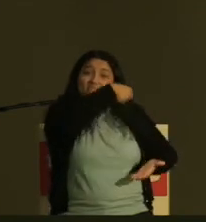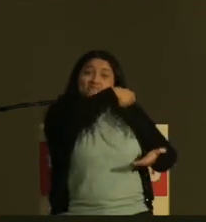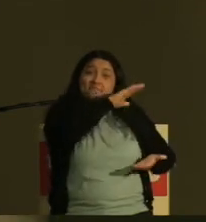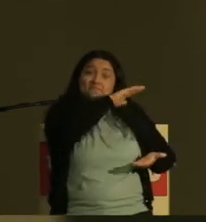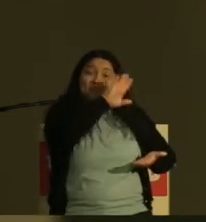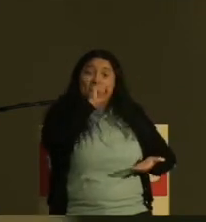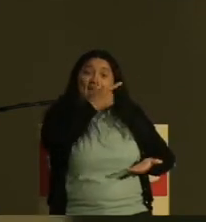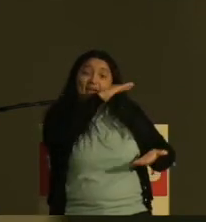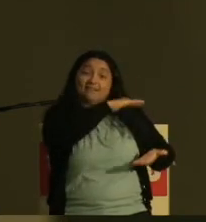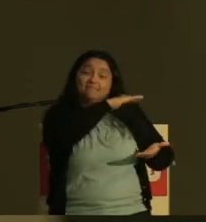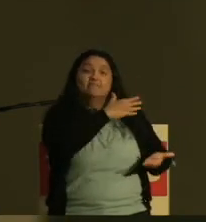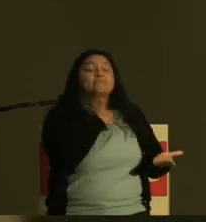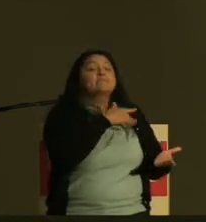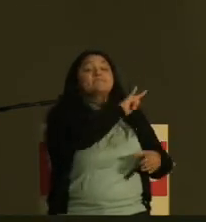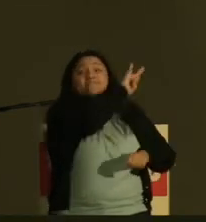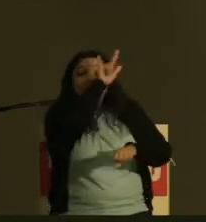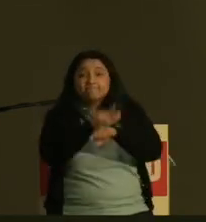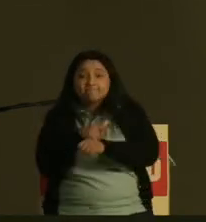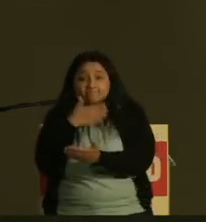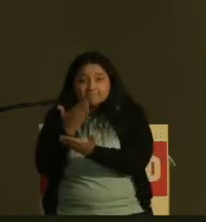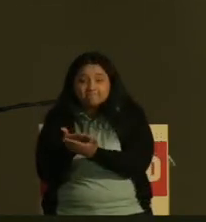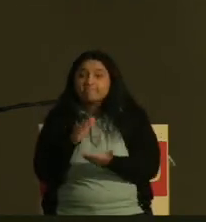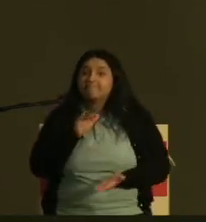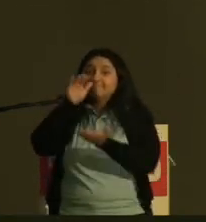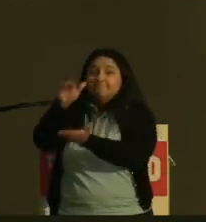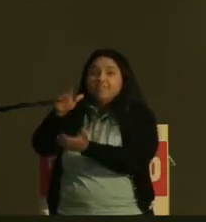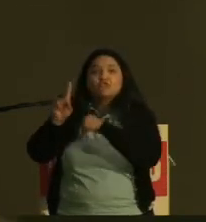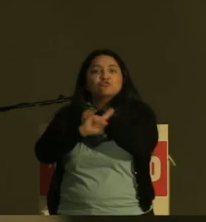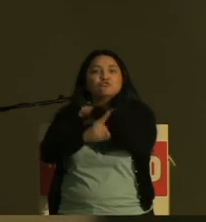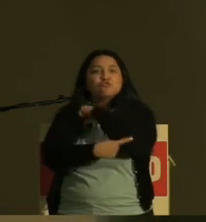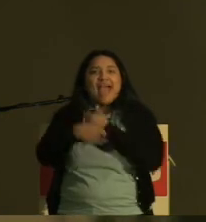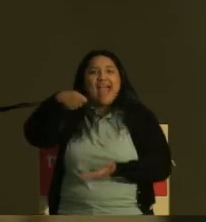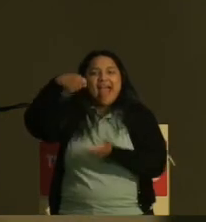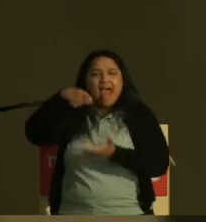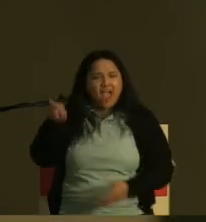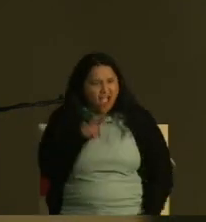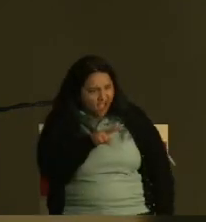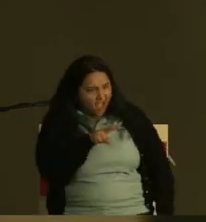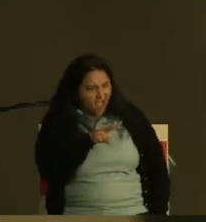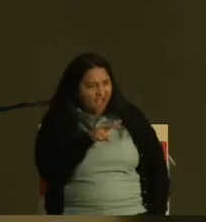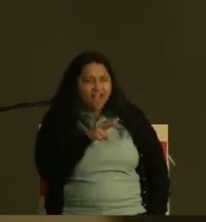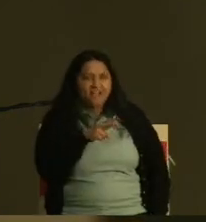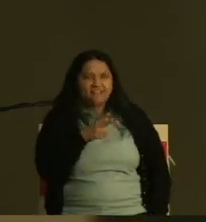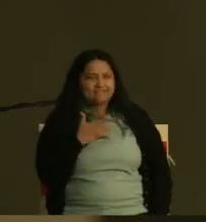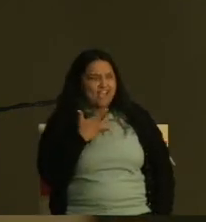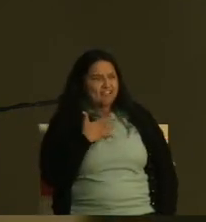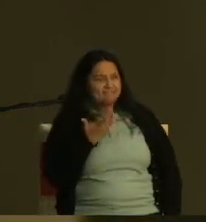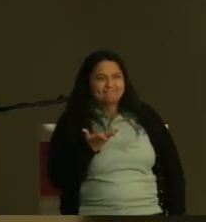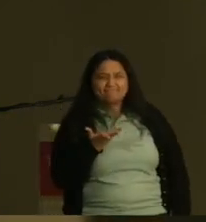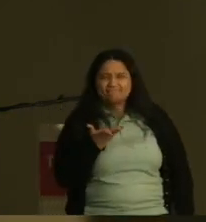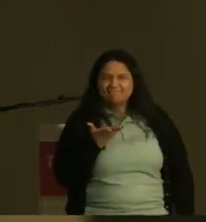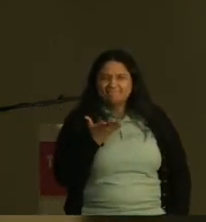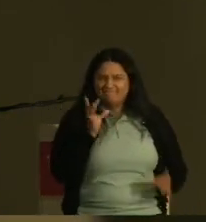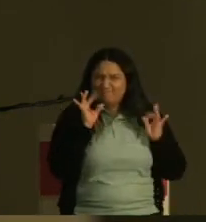así, y llegué a Argentina y le entregué una bolsa de basura, y ella así, ¡ah! Se sintió como que era un